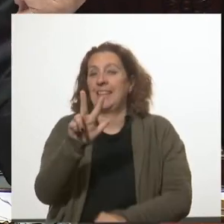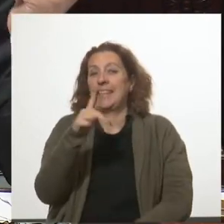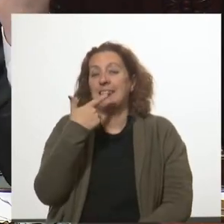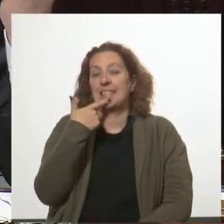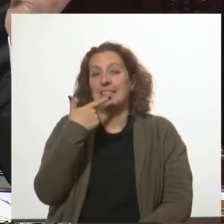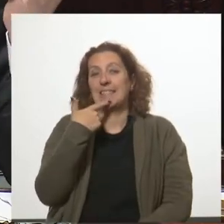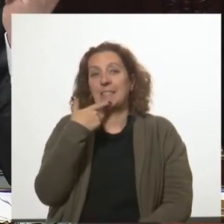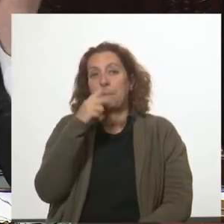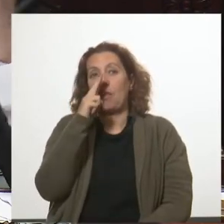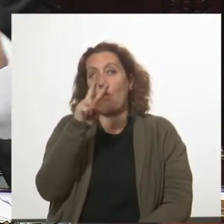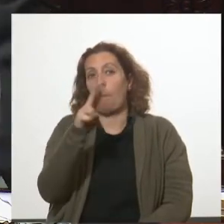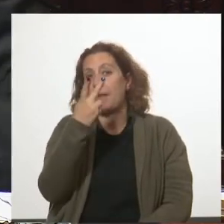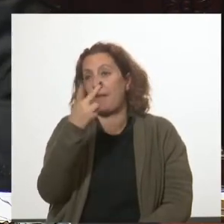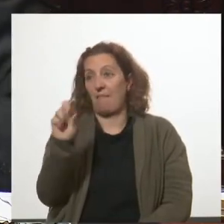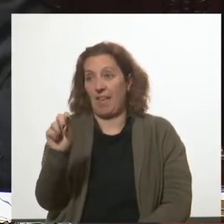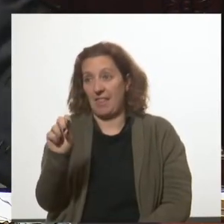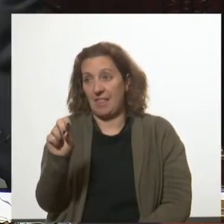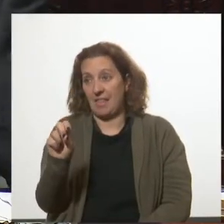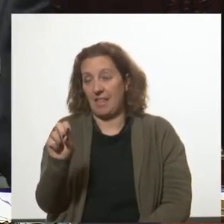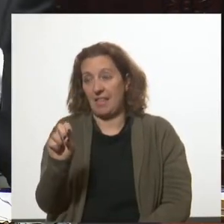de 2020